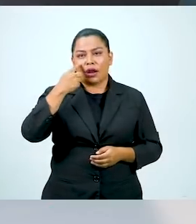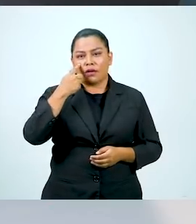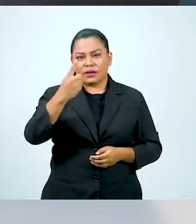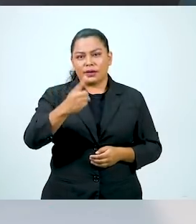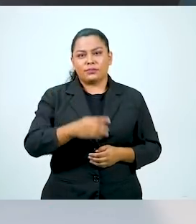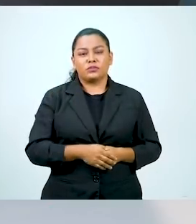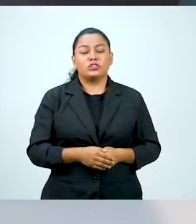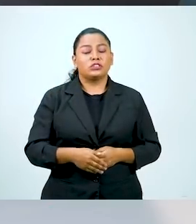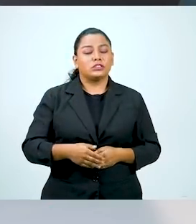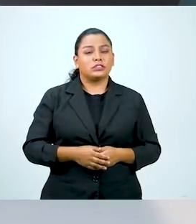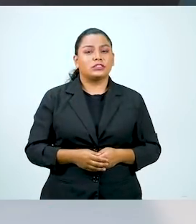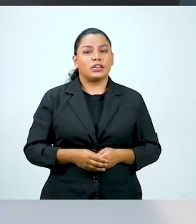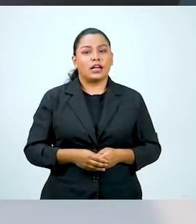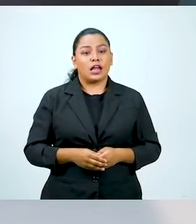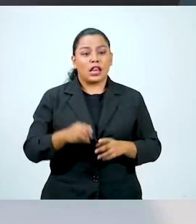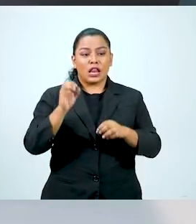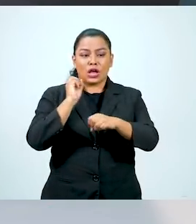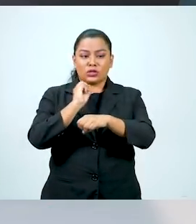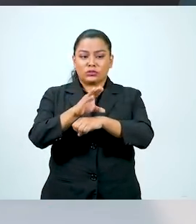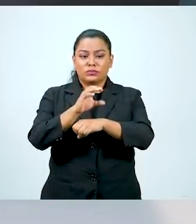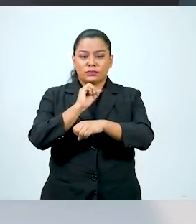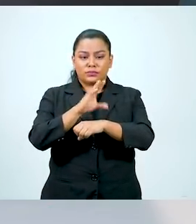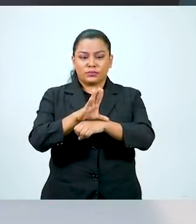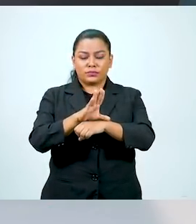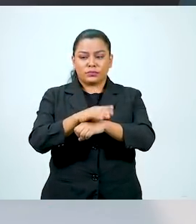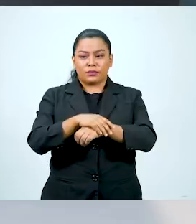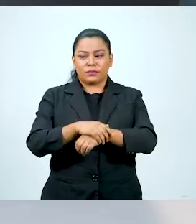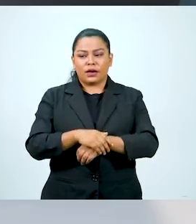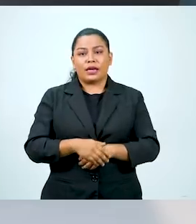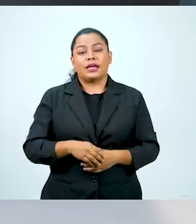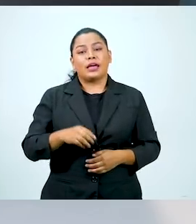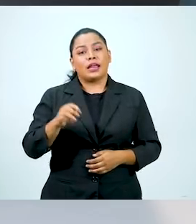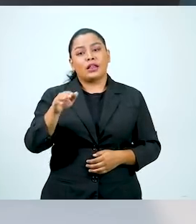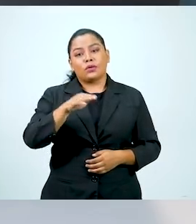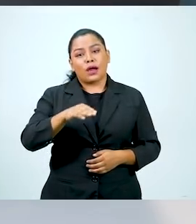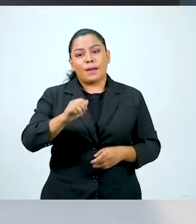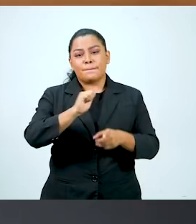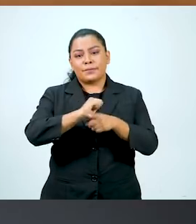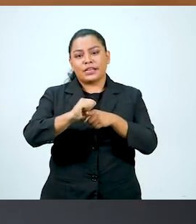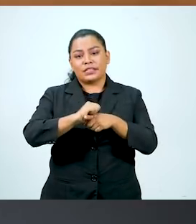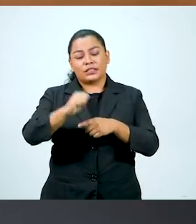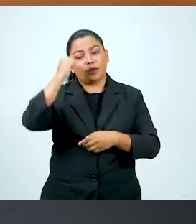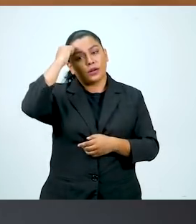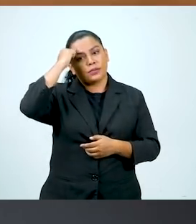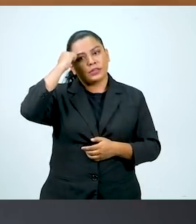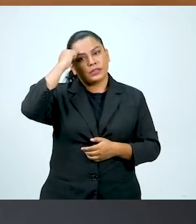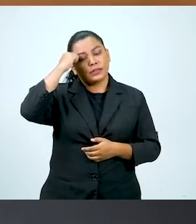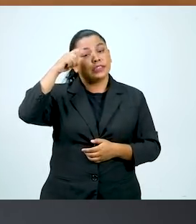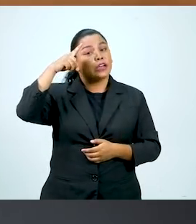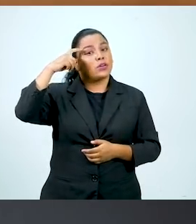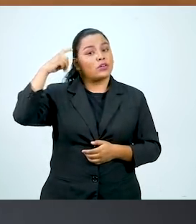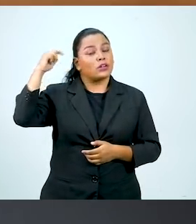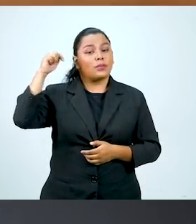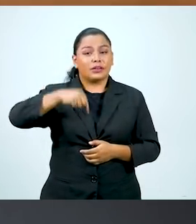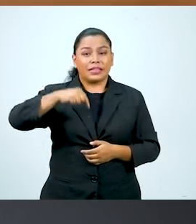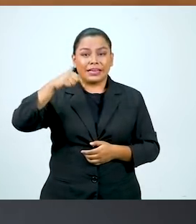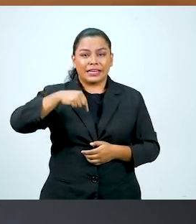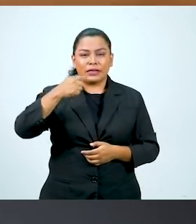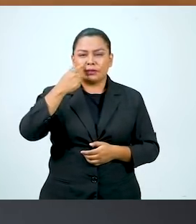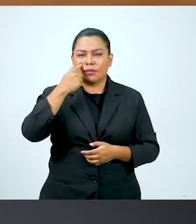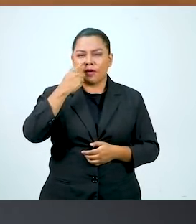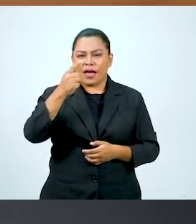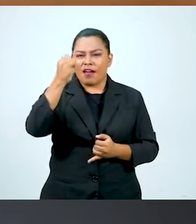Ahora vamos a pasar a conocer las orientaciones para la sección Practico lo aprendido. Recordemos que esta sección la